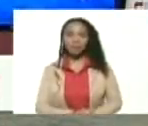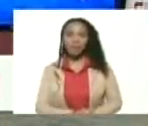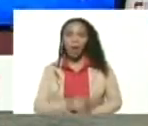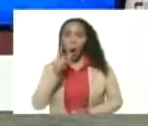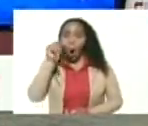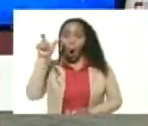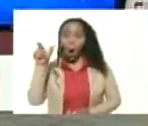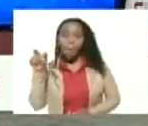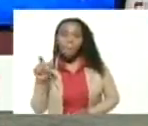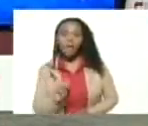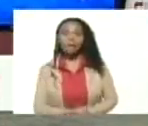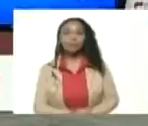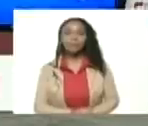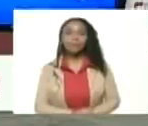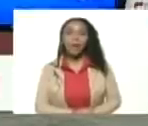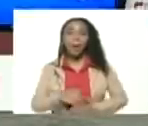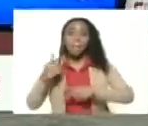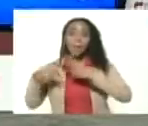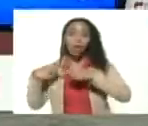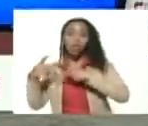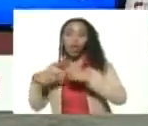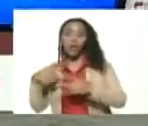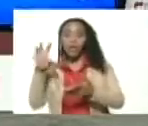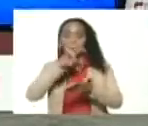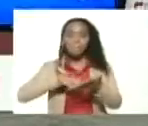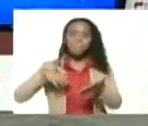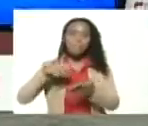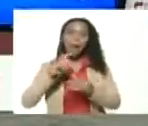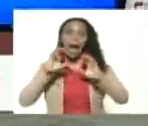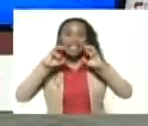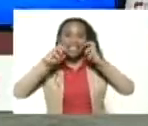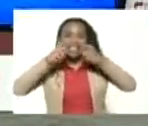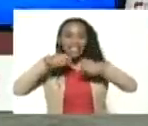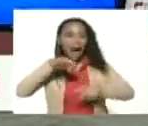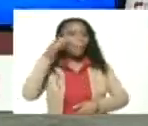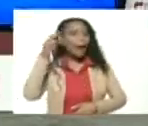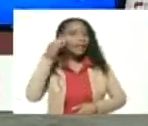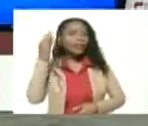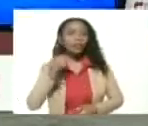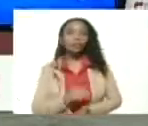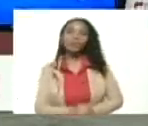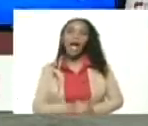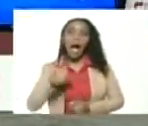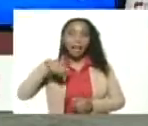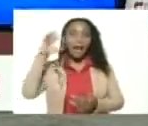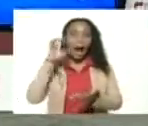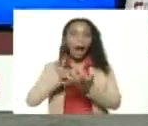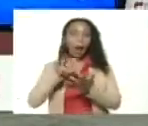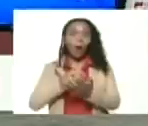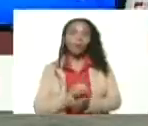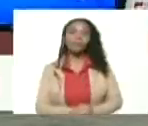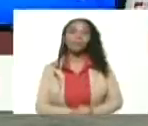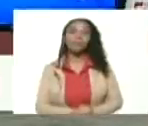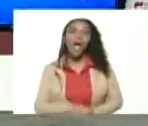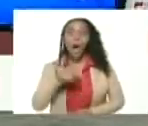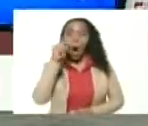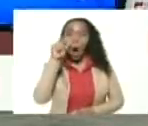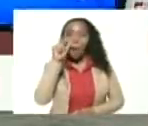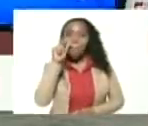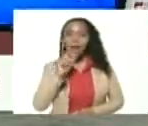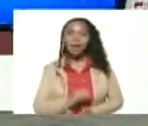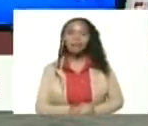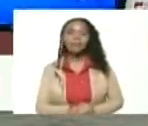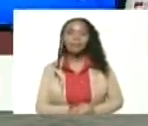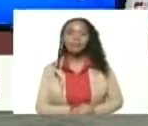Enrique Armando Uriarte, productor de maíz amarillo Guanape, de aquí de Aragua. Enrique